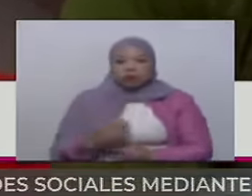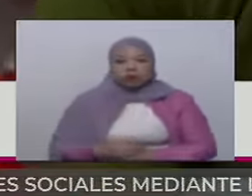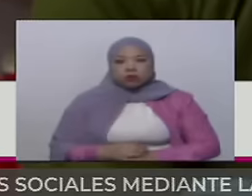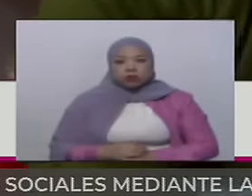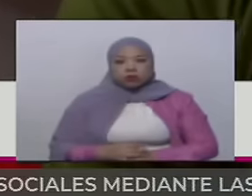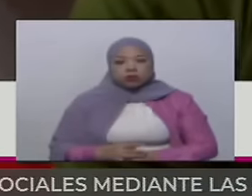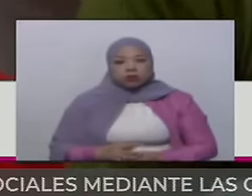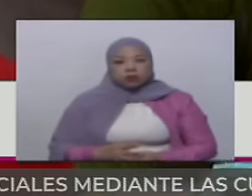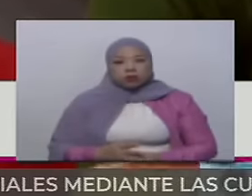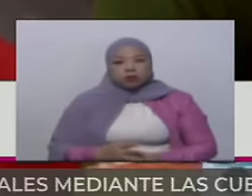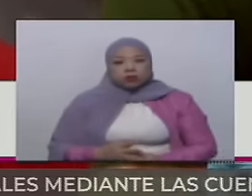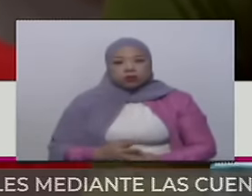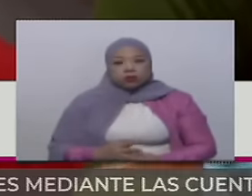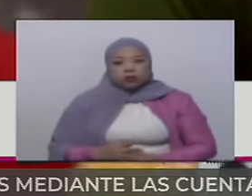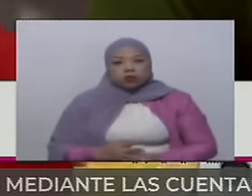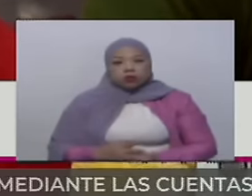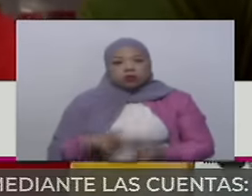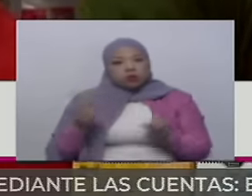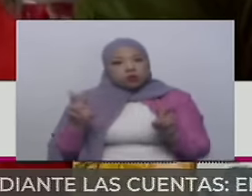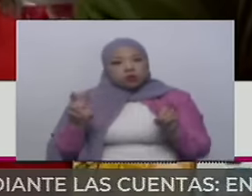una ¿cómo se dice? Una nueva